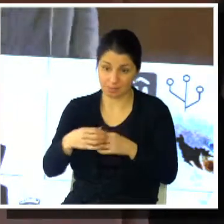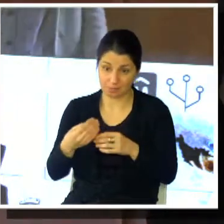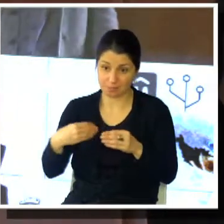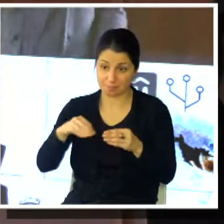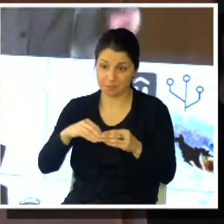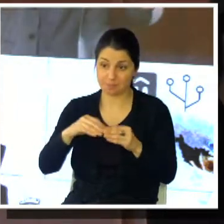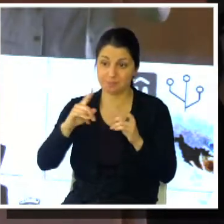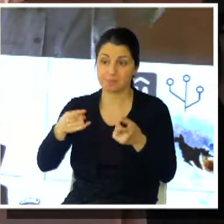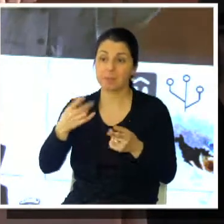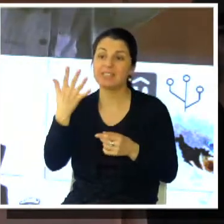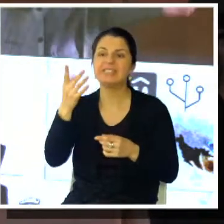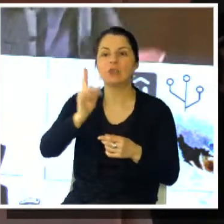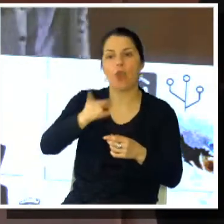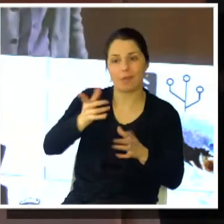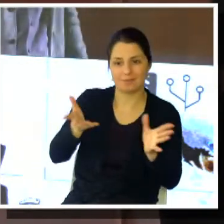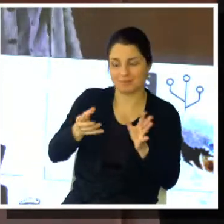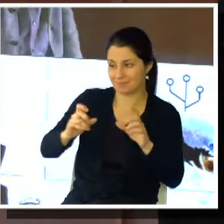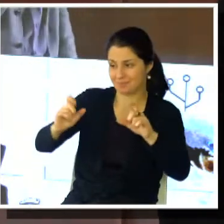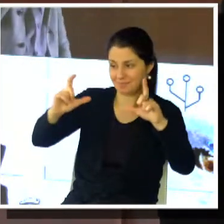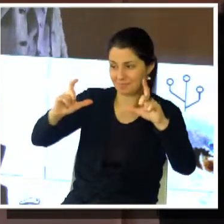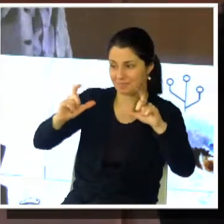viene el 5G ahí como un gigante,